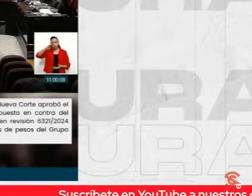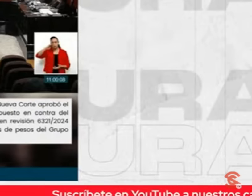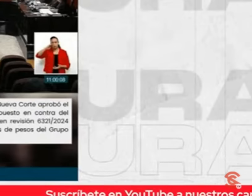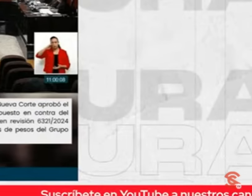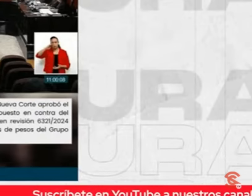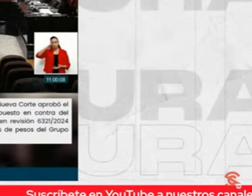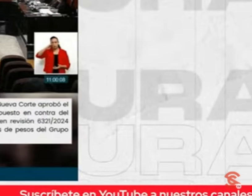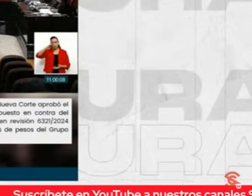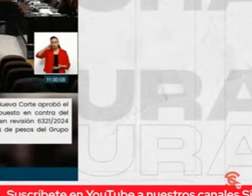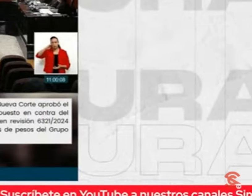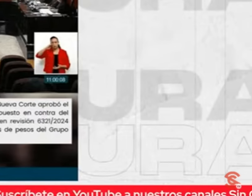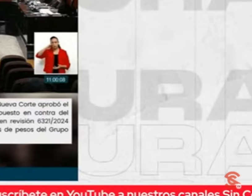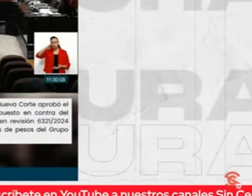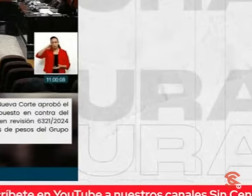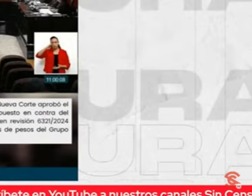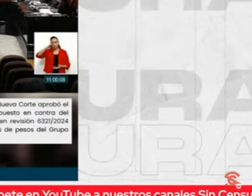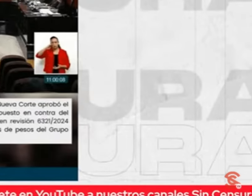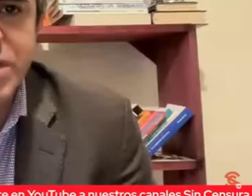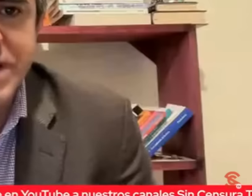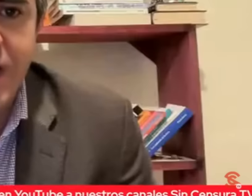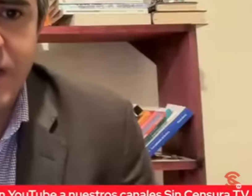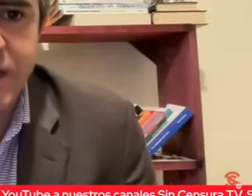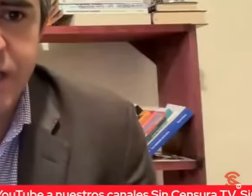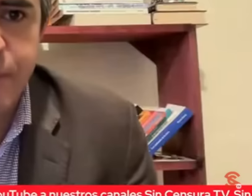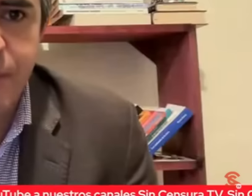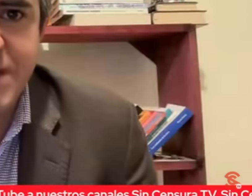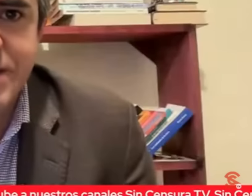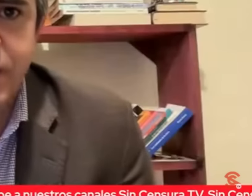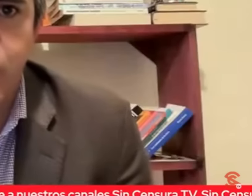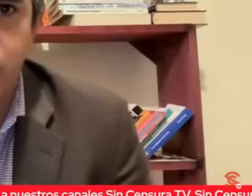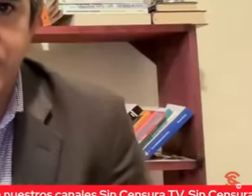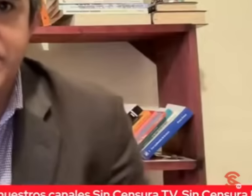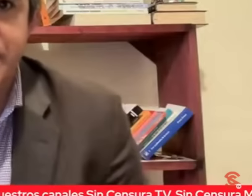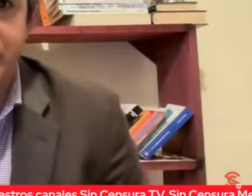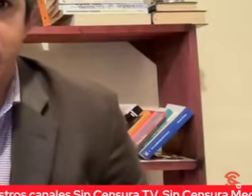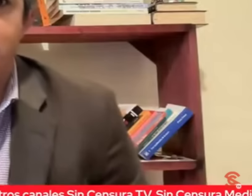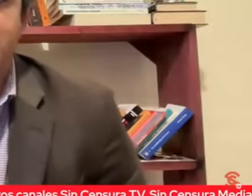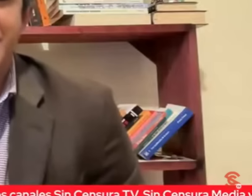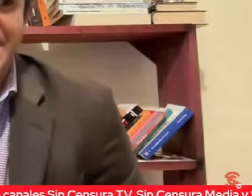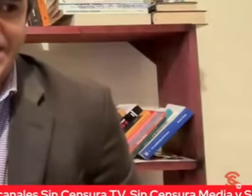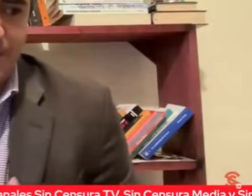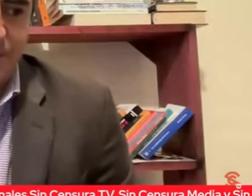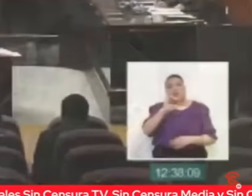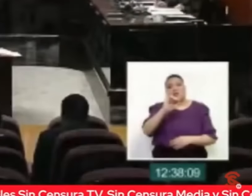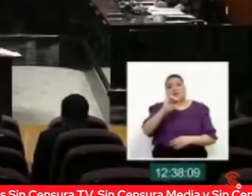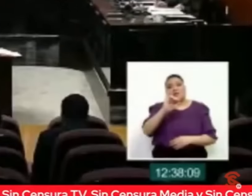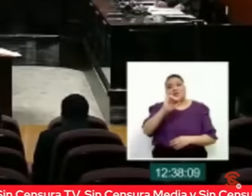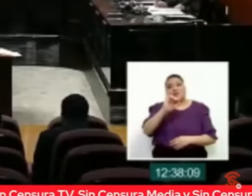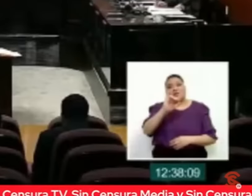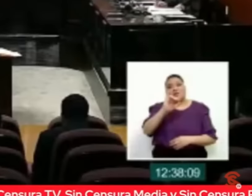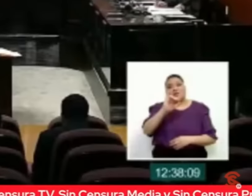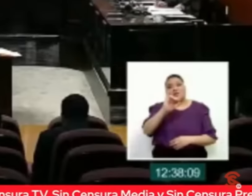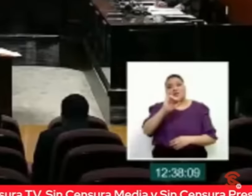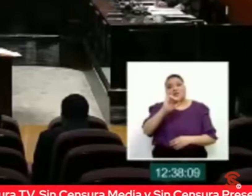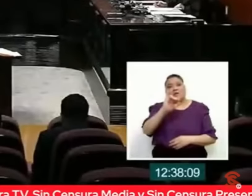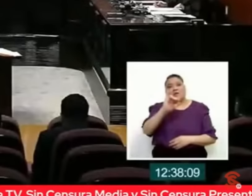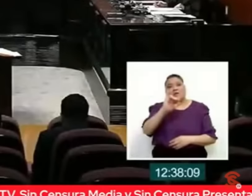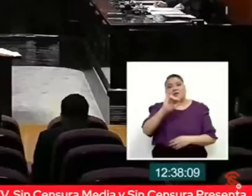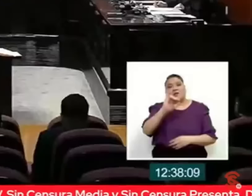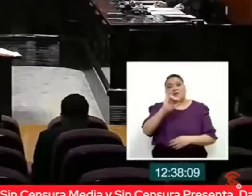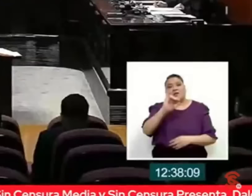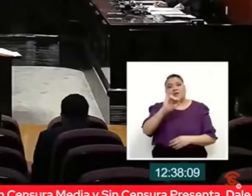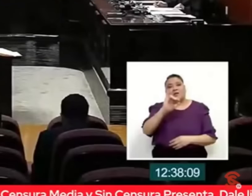también la visión judicial que tiene que prevalecer en la Corte es de que no se acepten